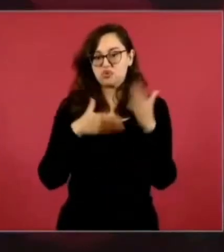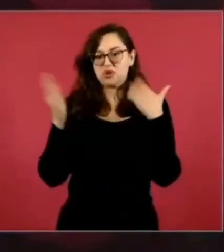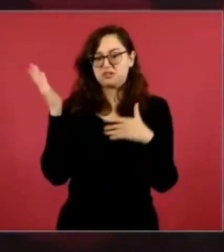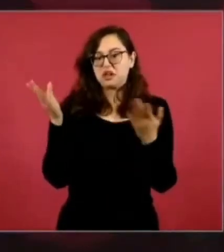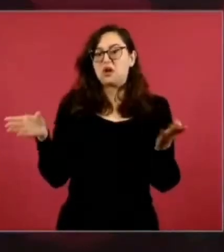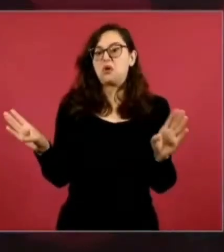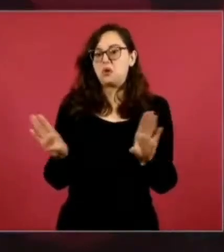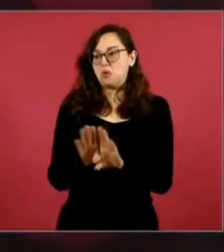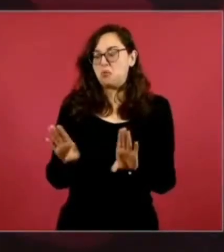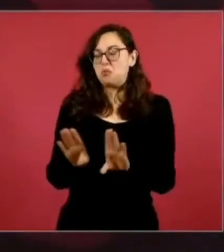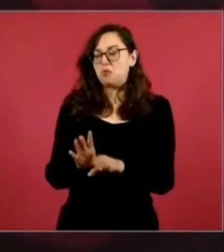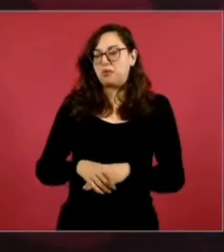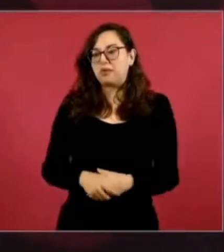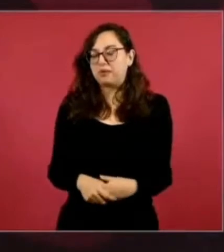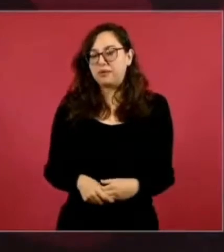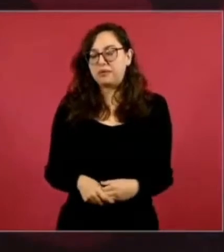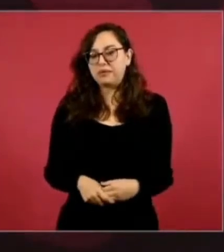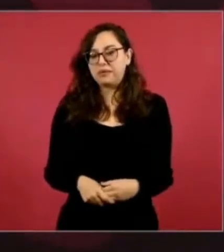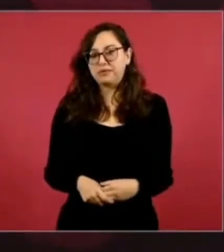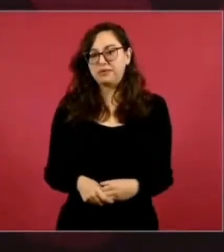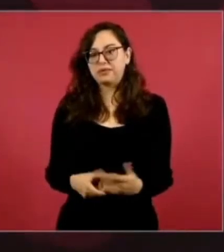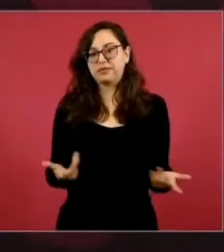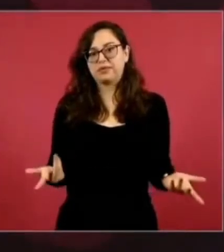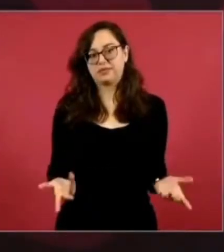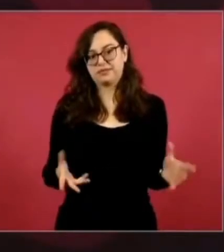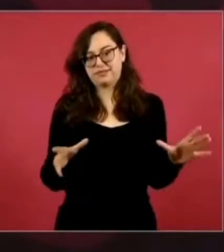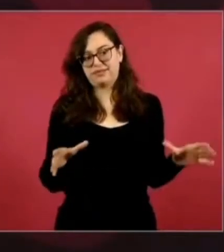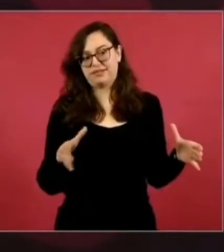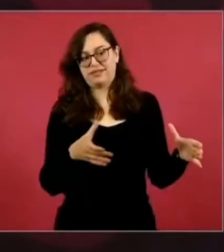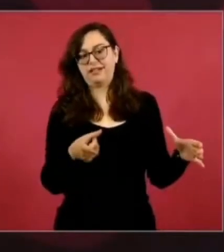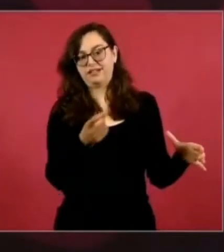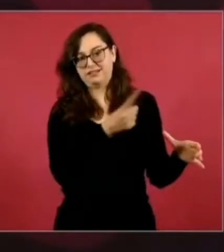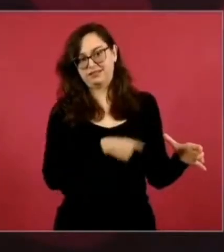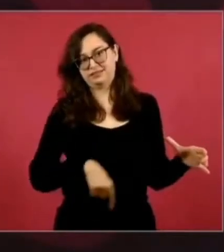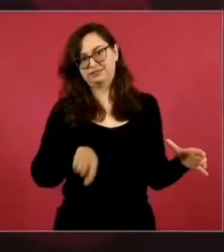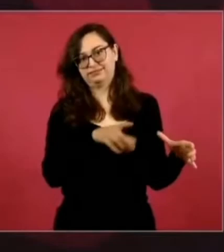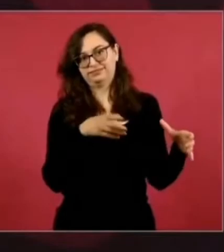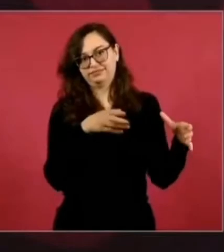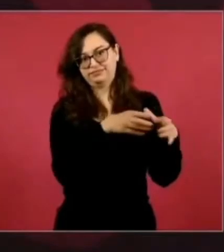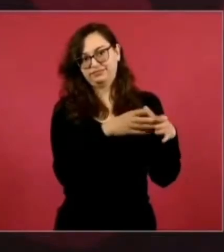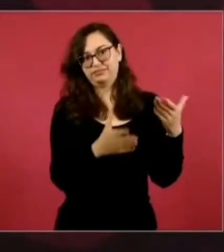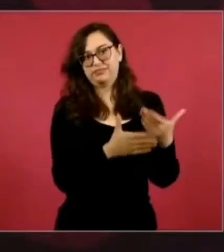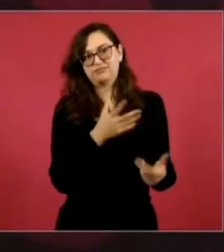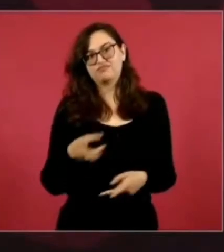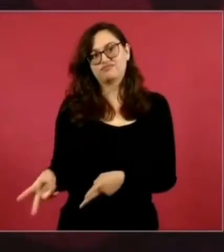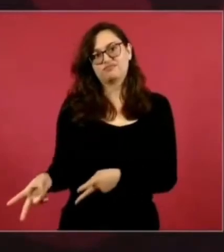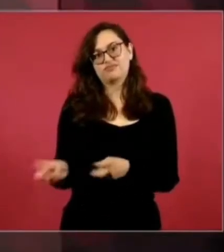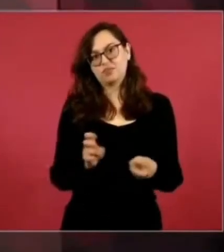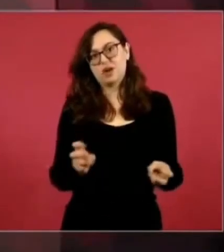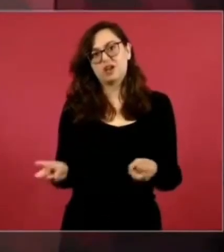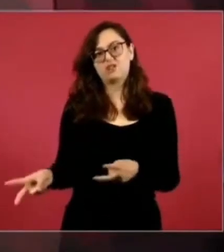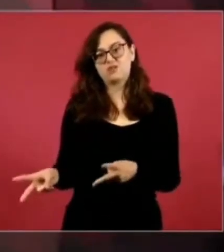Si se dedicaban unos cuantos a saquear a